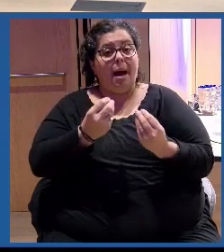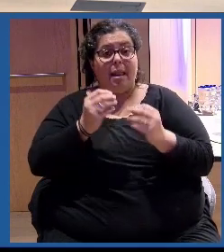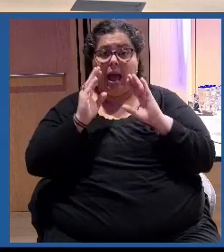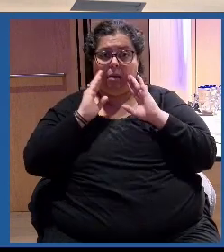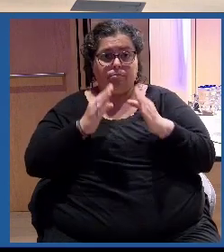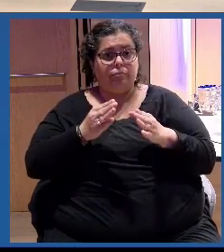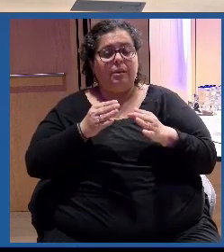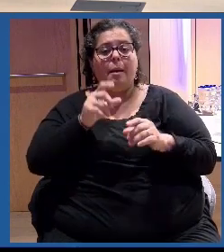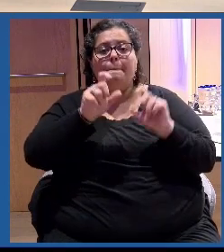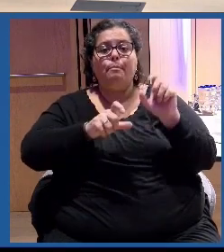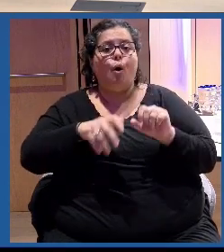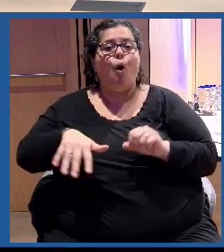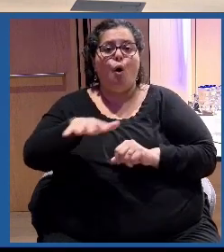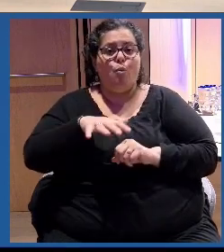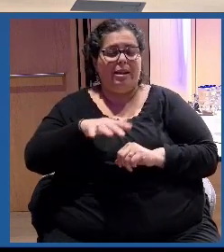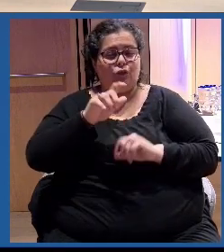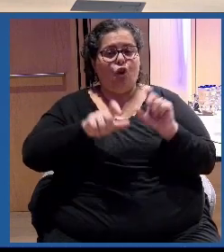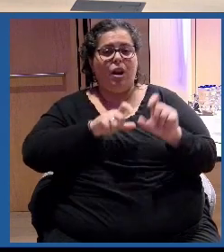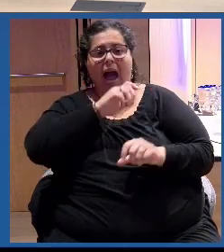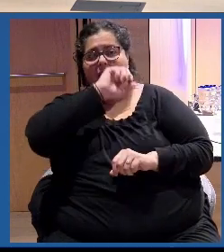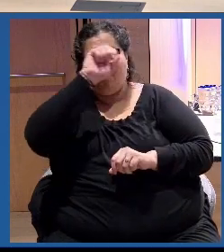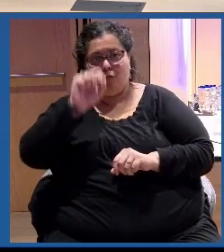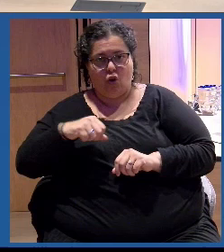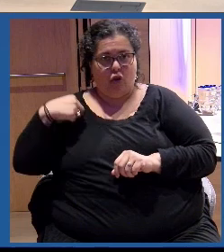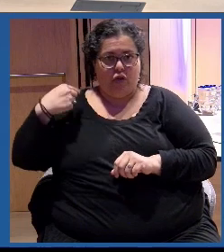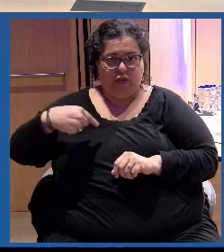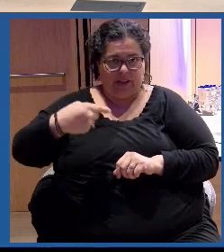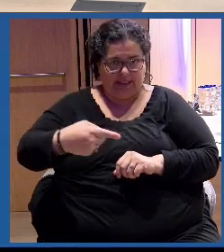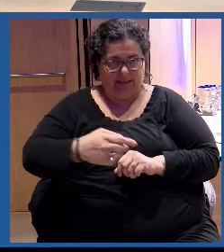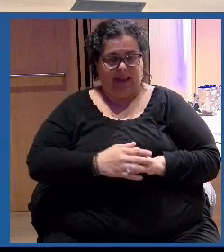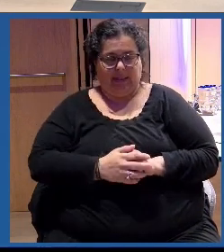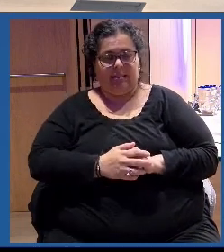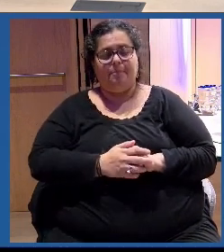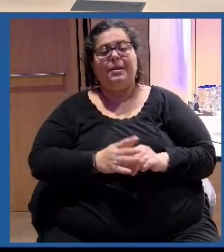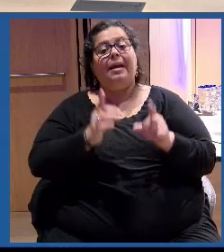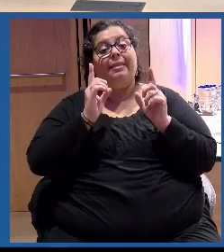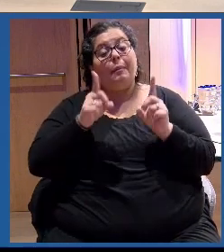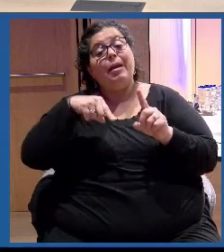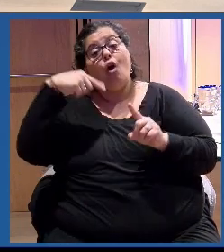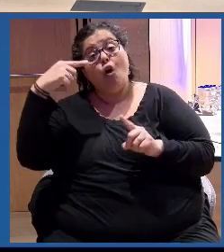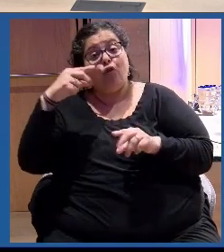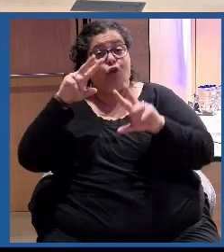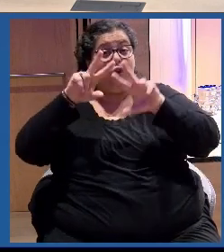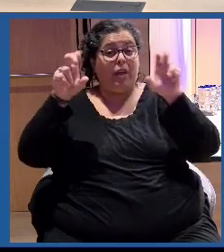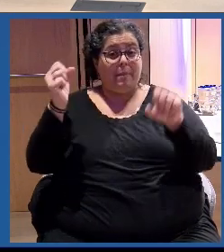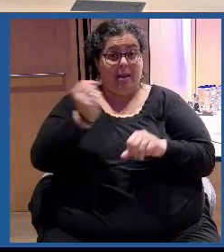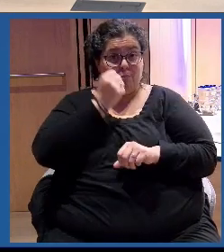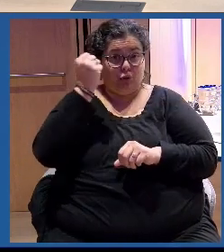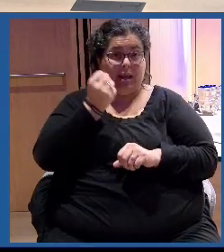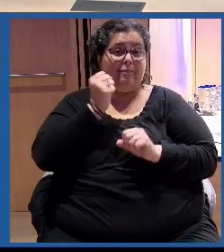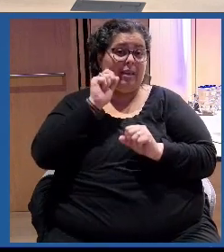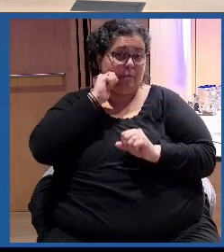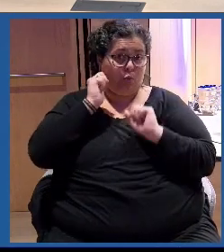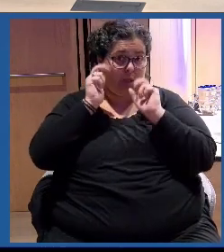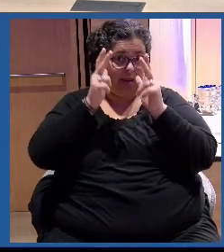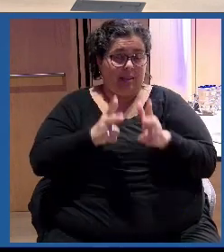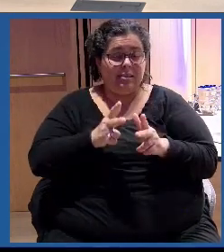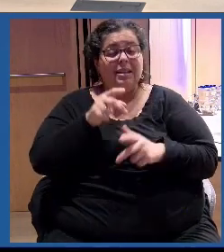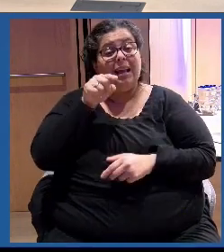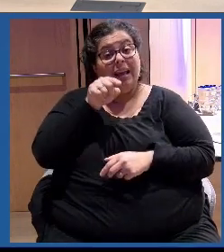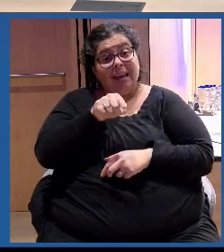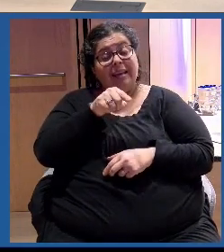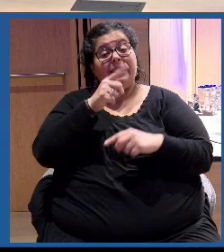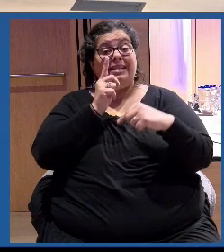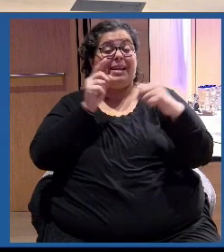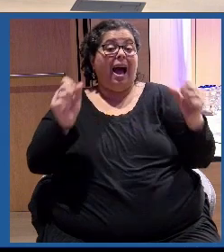a población afrodescendiente que se postule. Algo importante también que me gustaría mencionar es que estas acciones